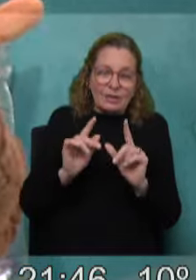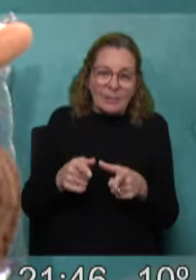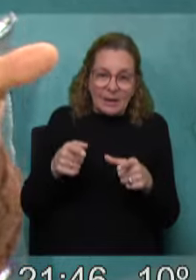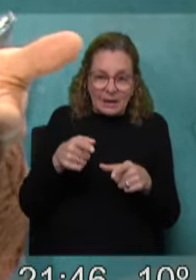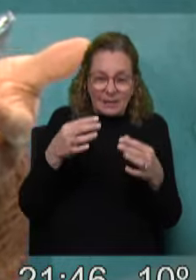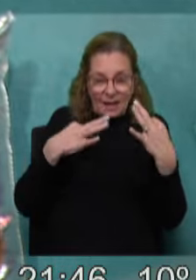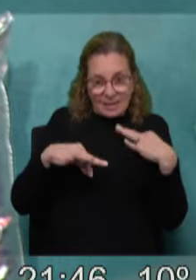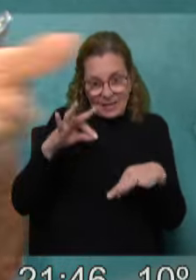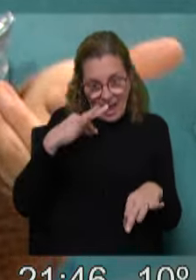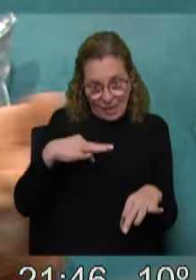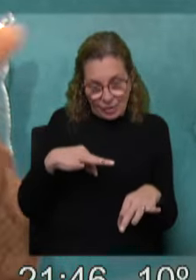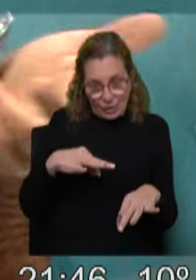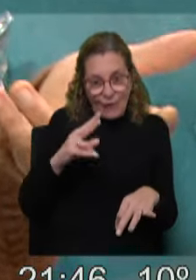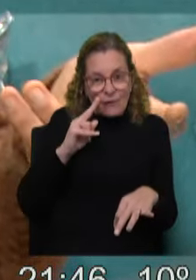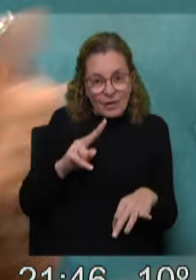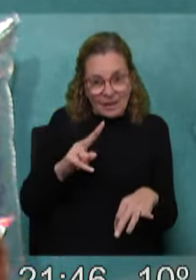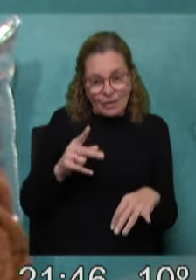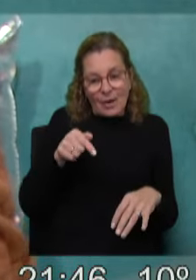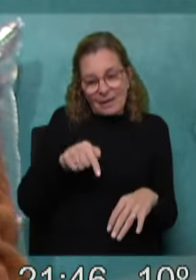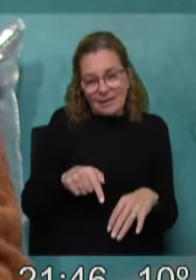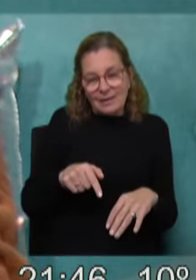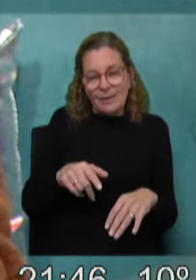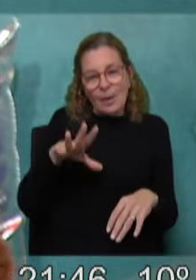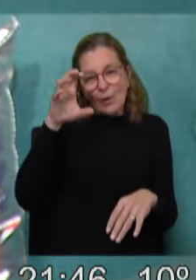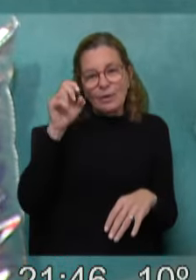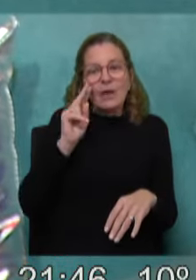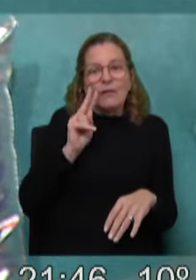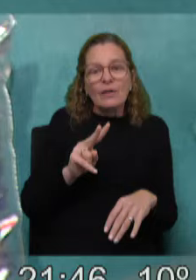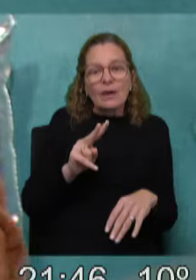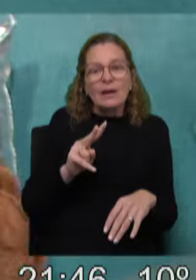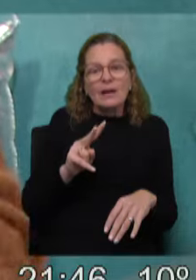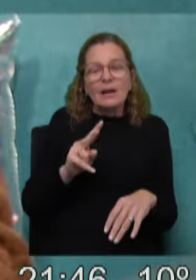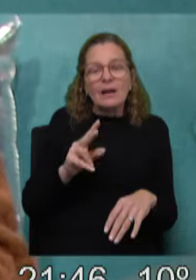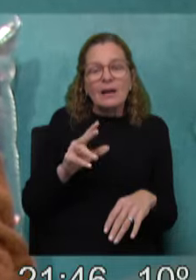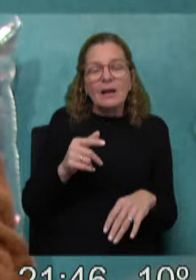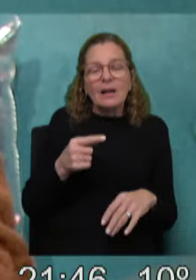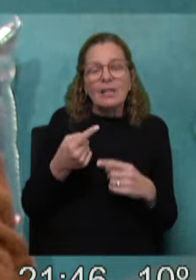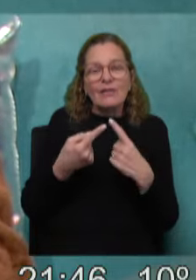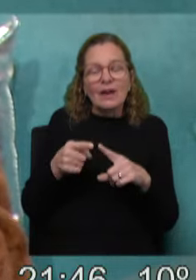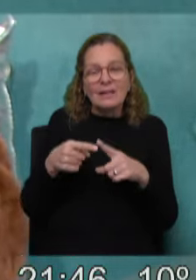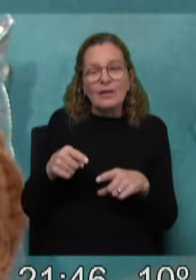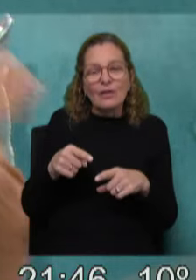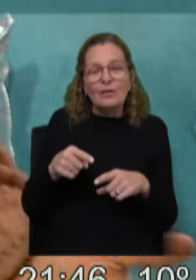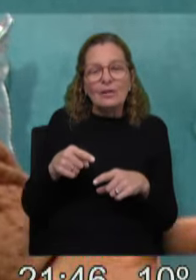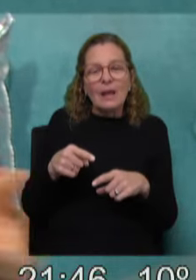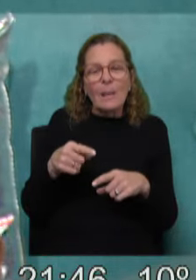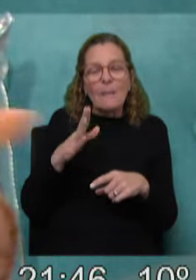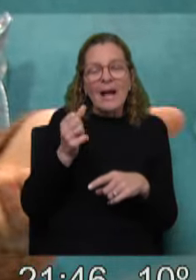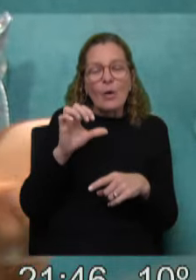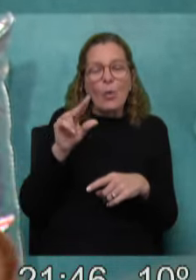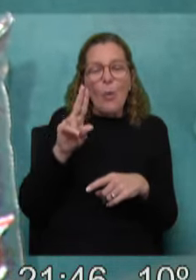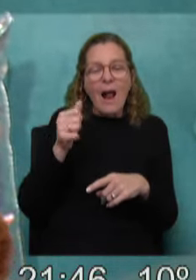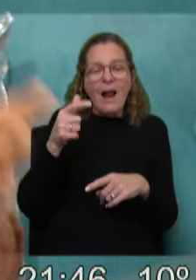en ese teatro, hoy hablamos de teatro, viendo espectáculos ahí. Me acuerdo de ir a ver el Darno con Cabrera, de ir a ver a Hermeto Pascual. O